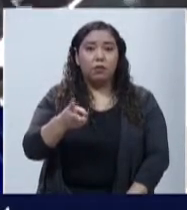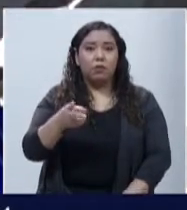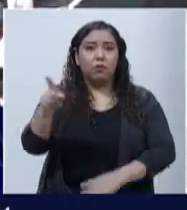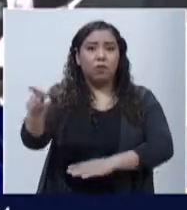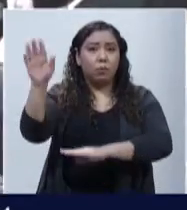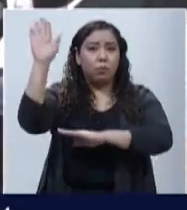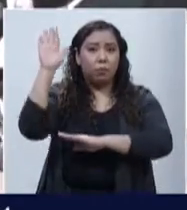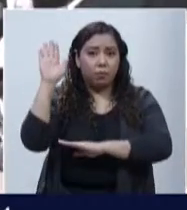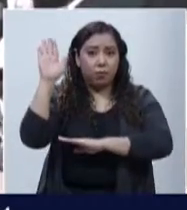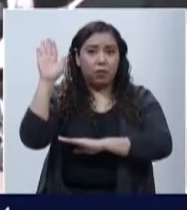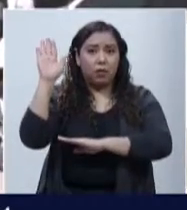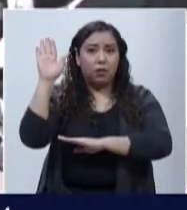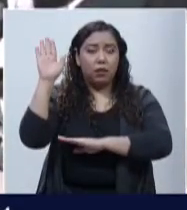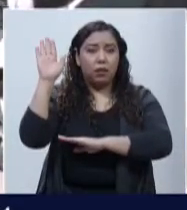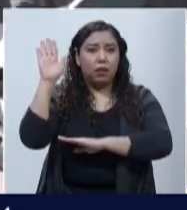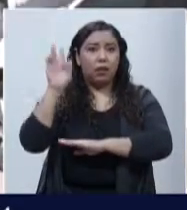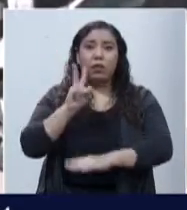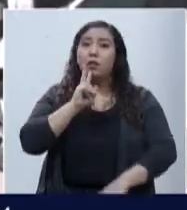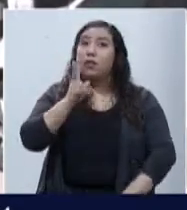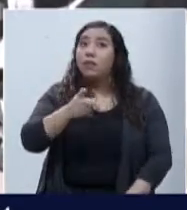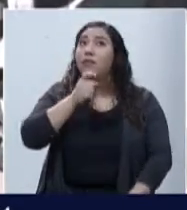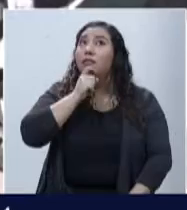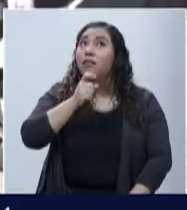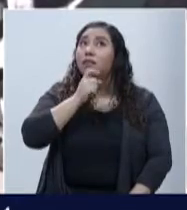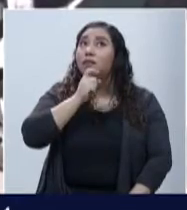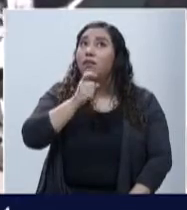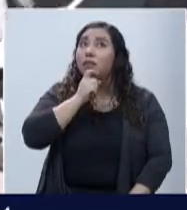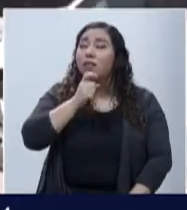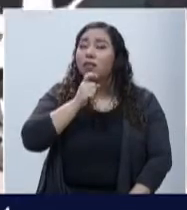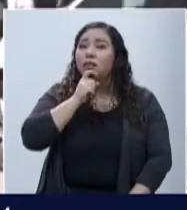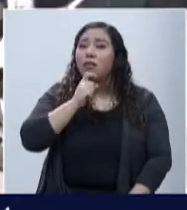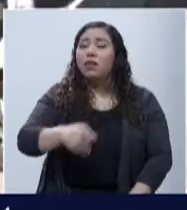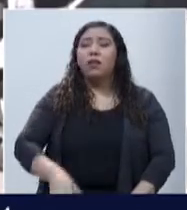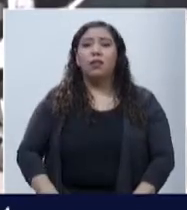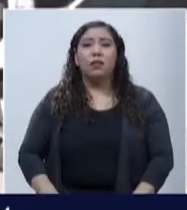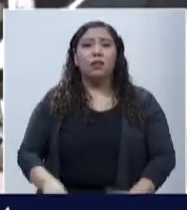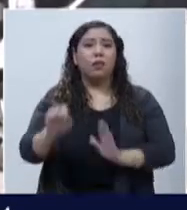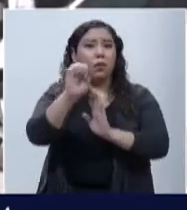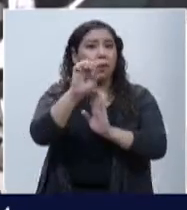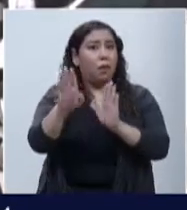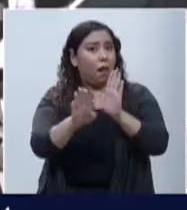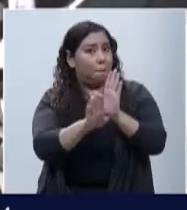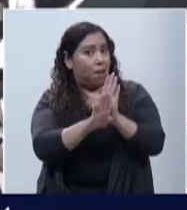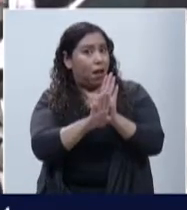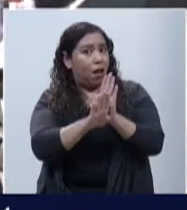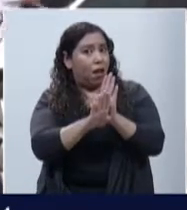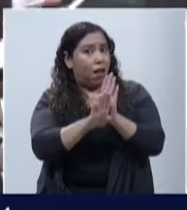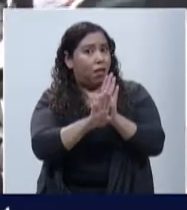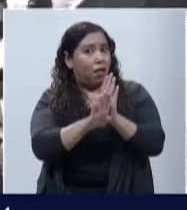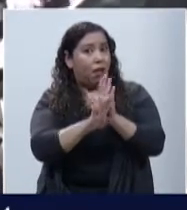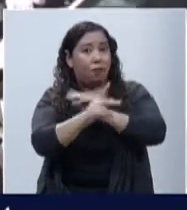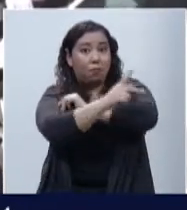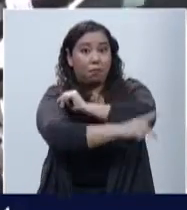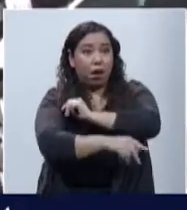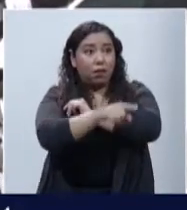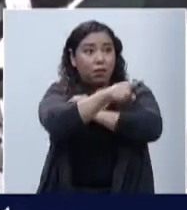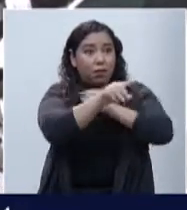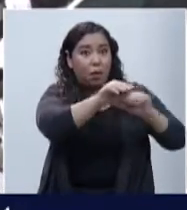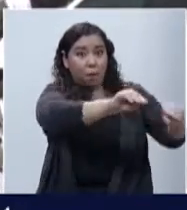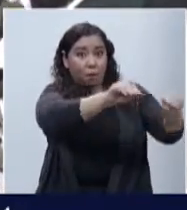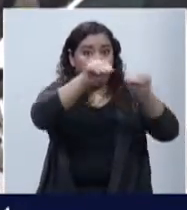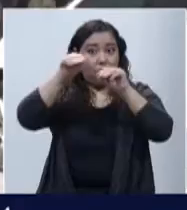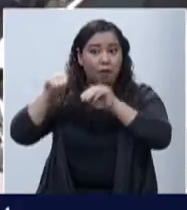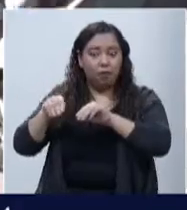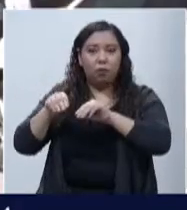promesa que es bien difícil de cumplir abrir una embajada de un país en jerusalén es un acto como acabo de decir